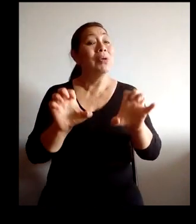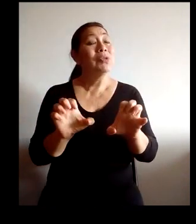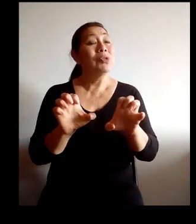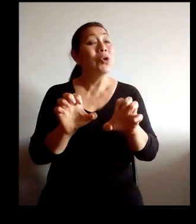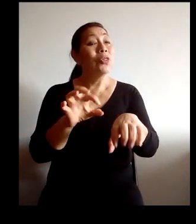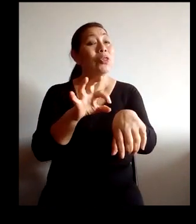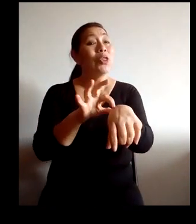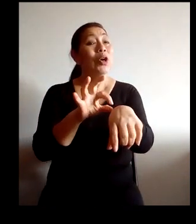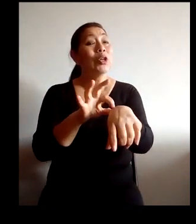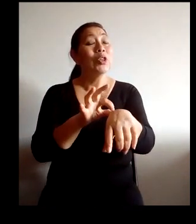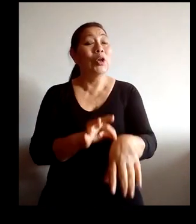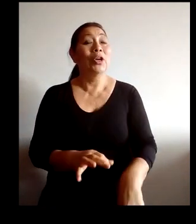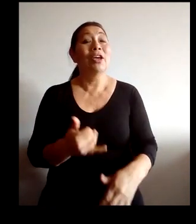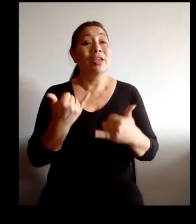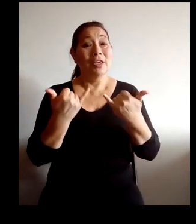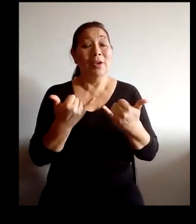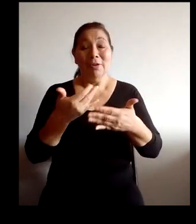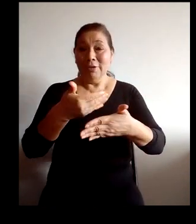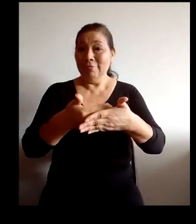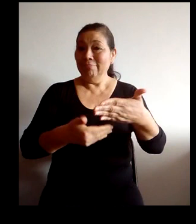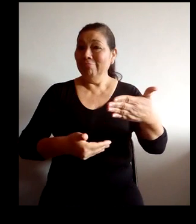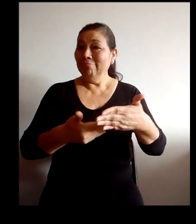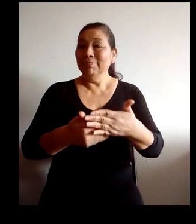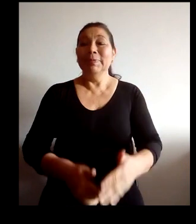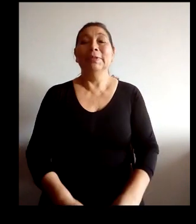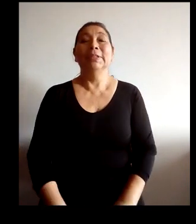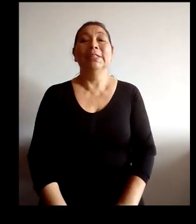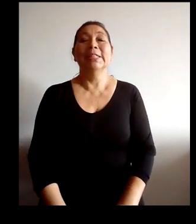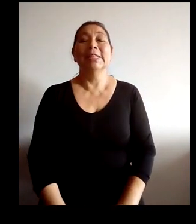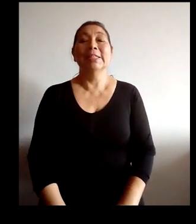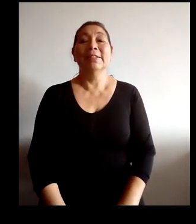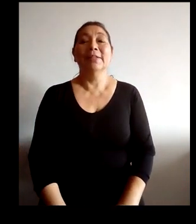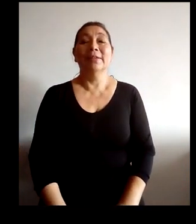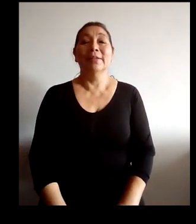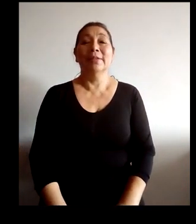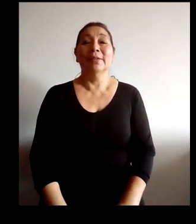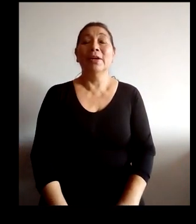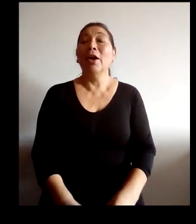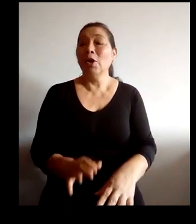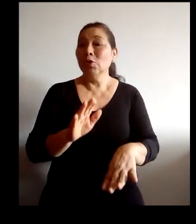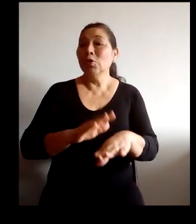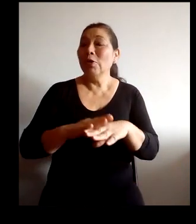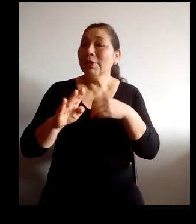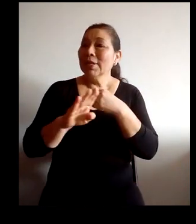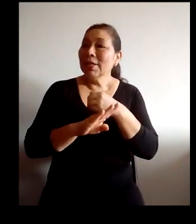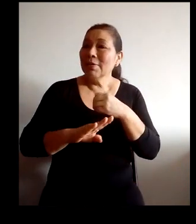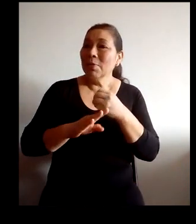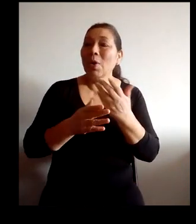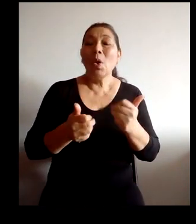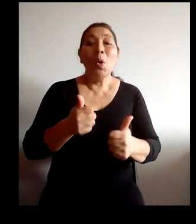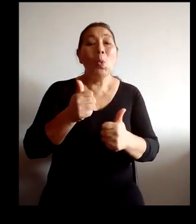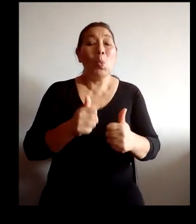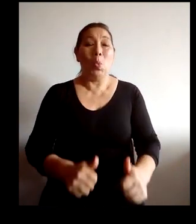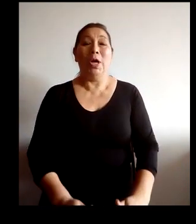sobre la base sobre la cual se emite el certificado médico, se consignan dos enfermedades, no solo la